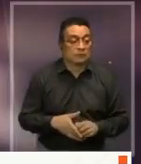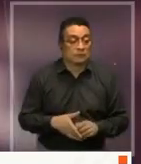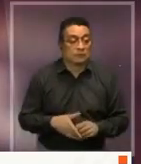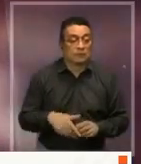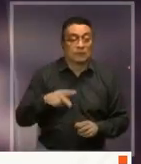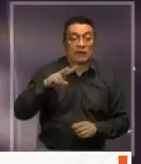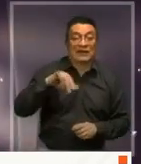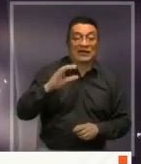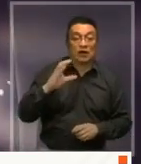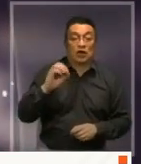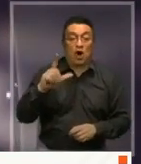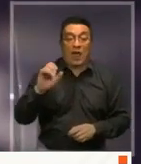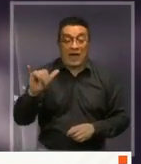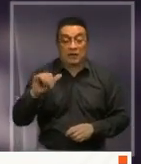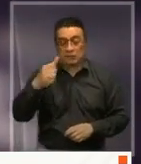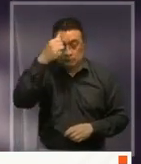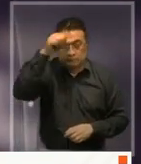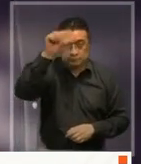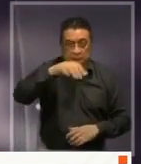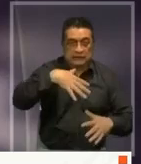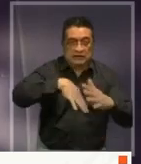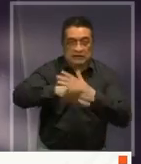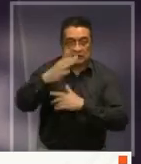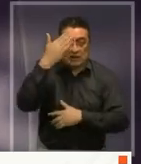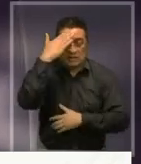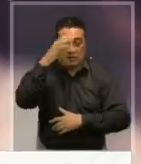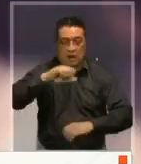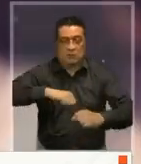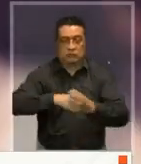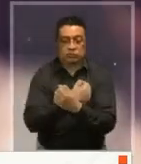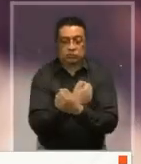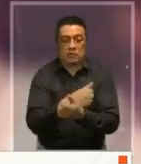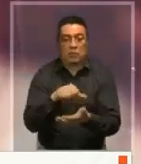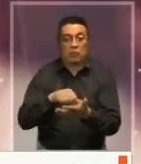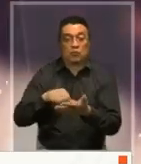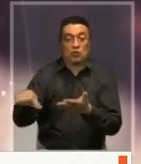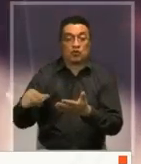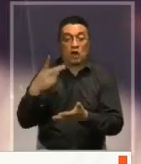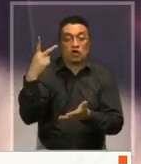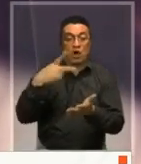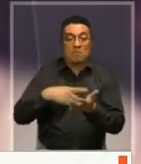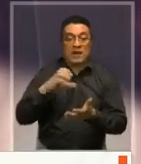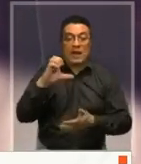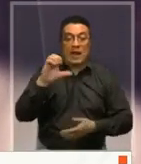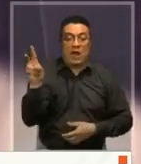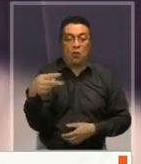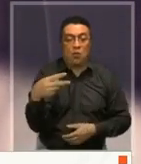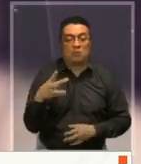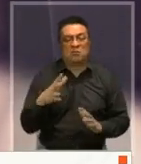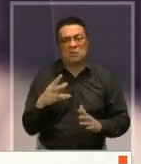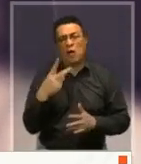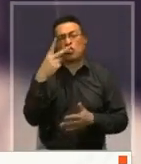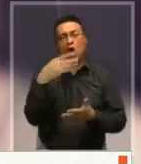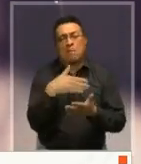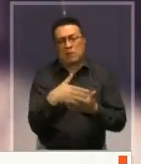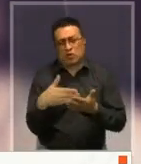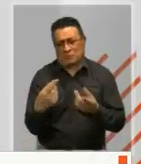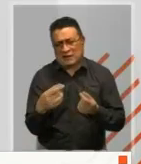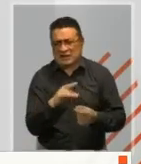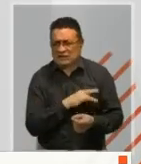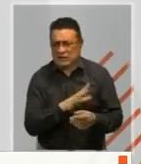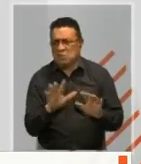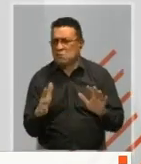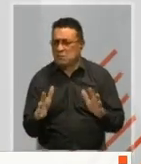Nikolai fue condenado a una pena de 15 días de cárcel y deberá pagar una multa de 2.000 euros, algo así como 2 millones de pesos